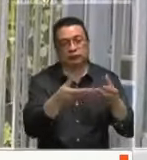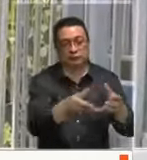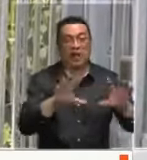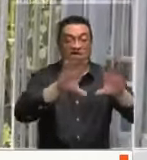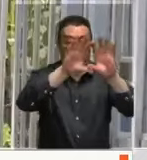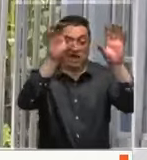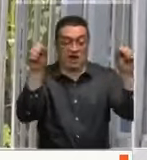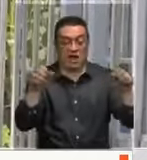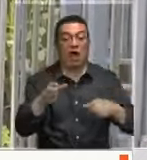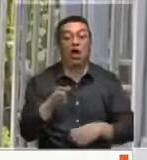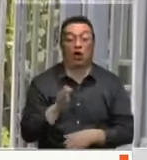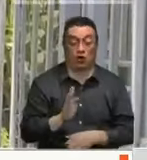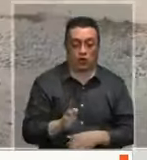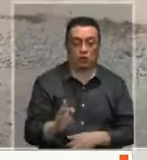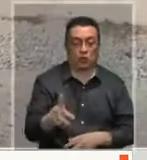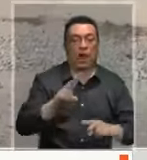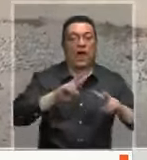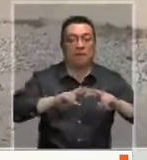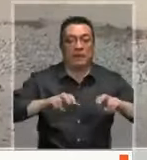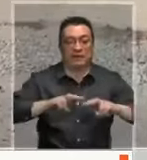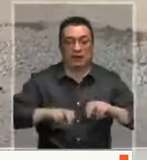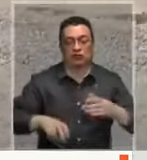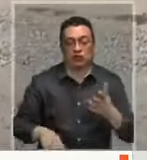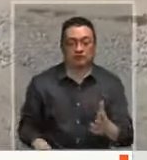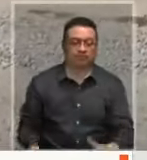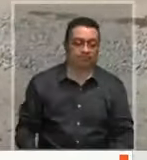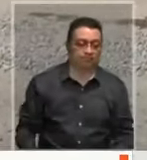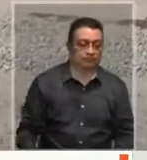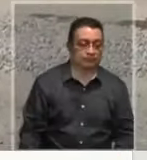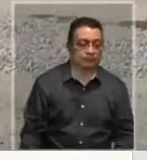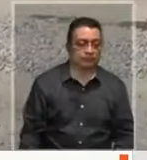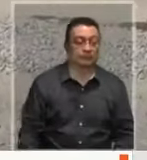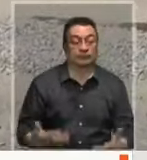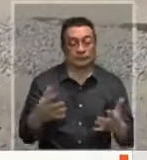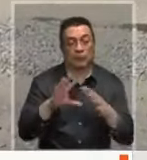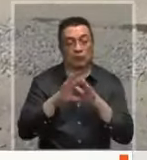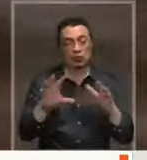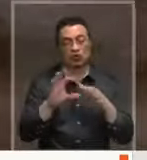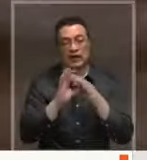fiscalía que continúa su investigación, Ramón. Muy bien, muchas gracias, Juan Pablo. Buenas noches.